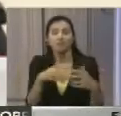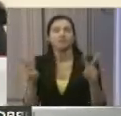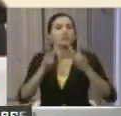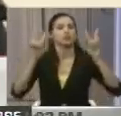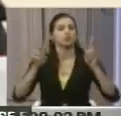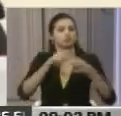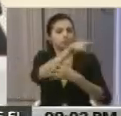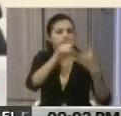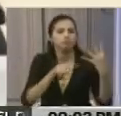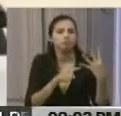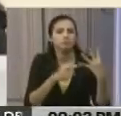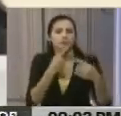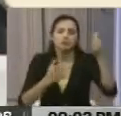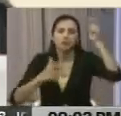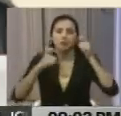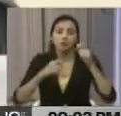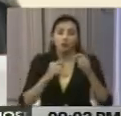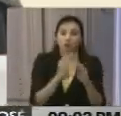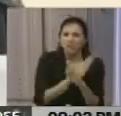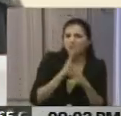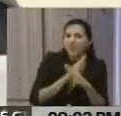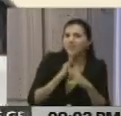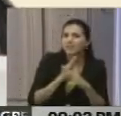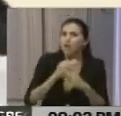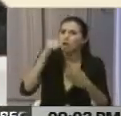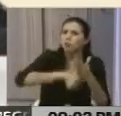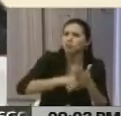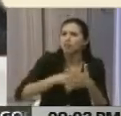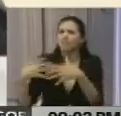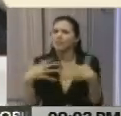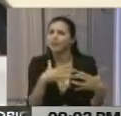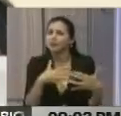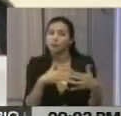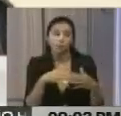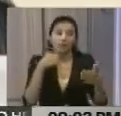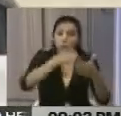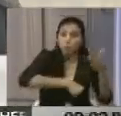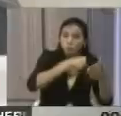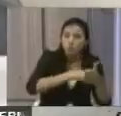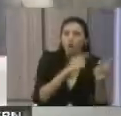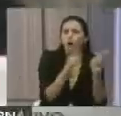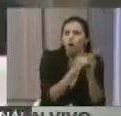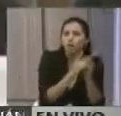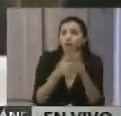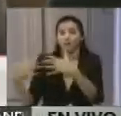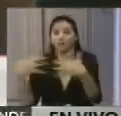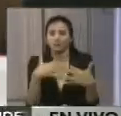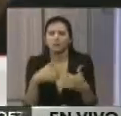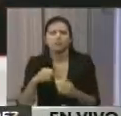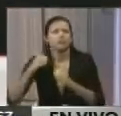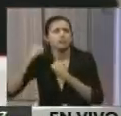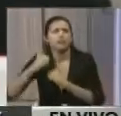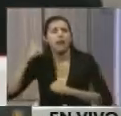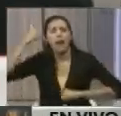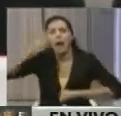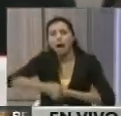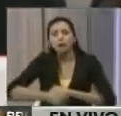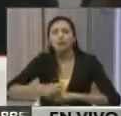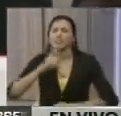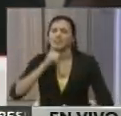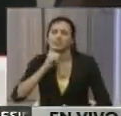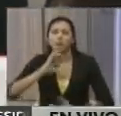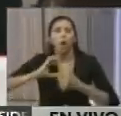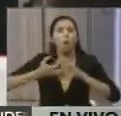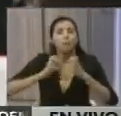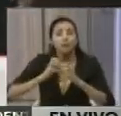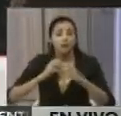Él diferenciaba lucha de batalla en el sentido de que la lucha es larga, complicada, compleja, permanente,